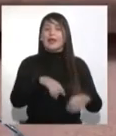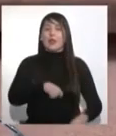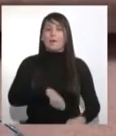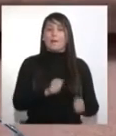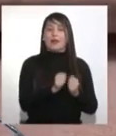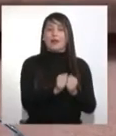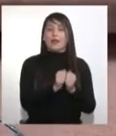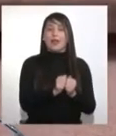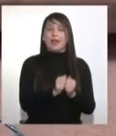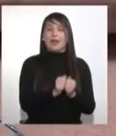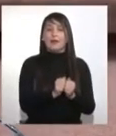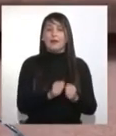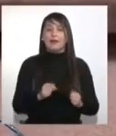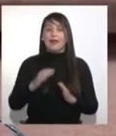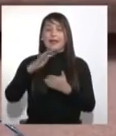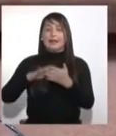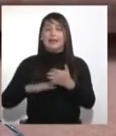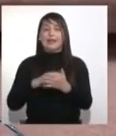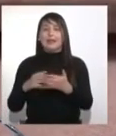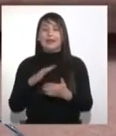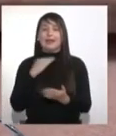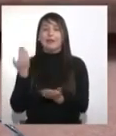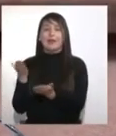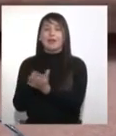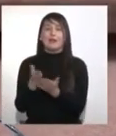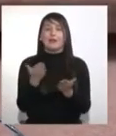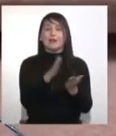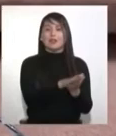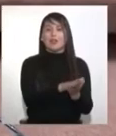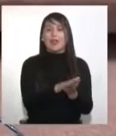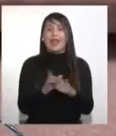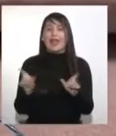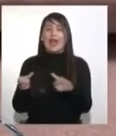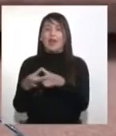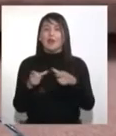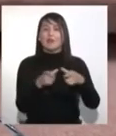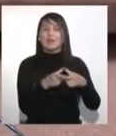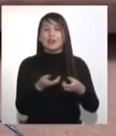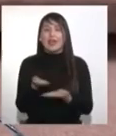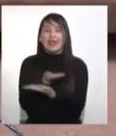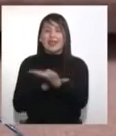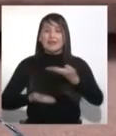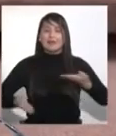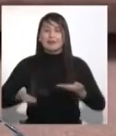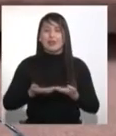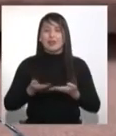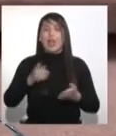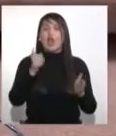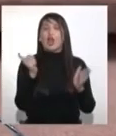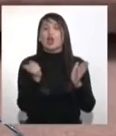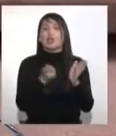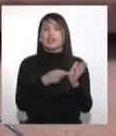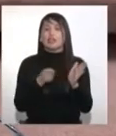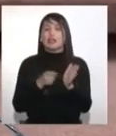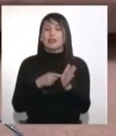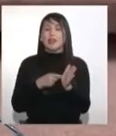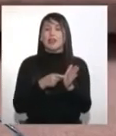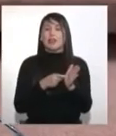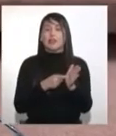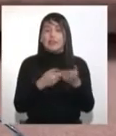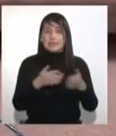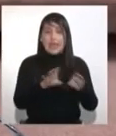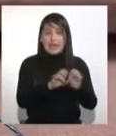interés técnico, las tablas de mortalidad, el factor de ajuste, las comisiones de intermediación, las cotizaciones declaradas y no